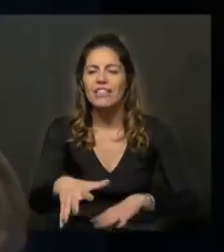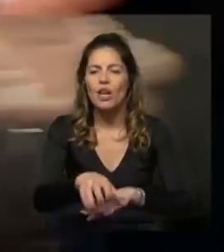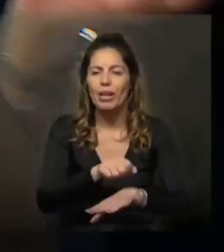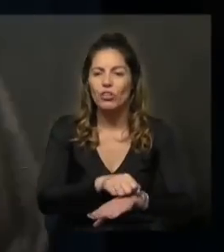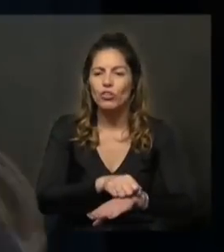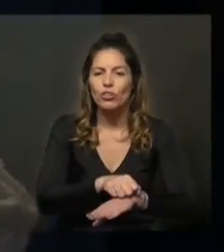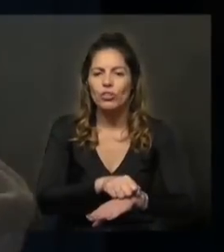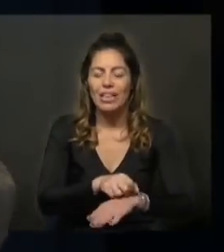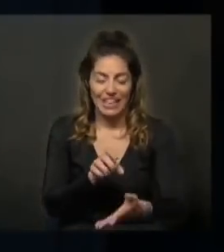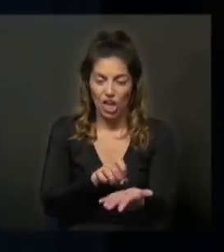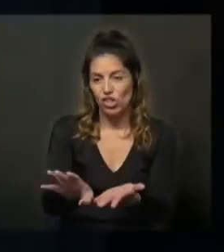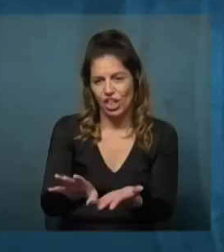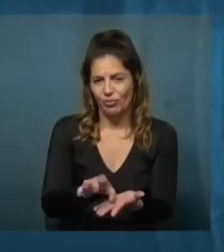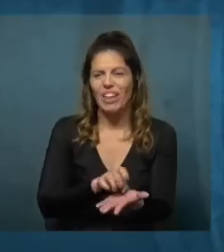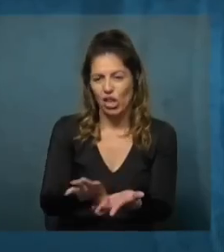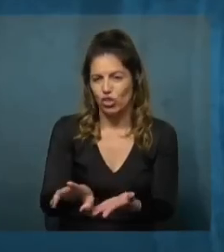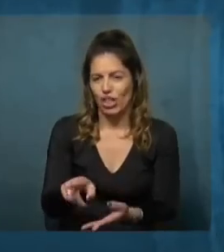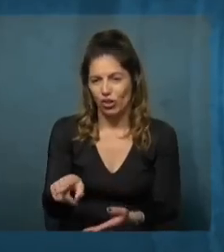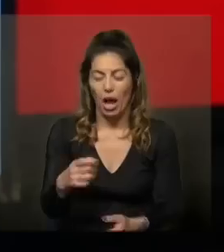lo destituyeron